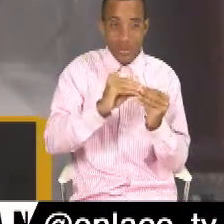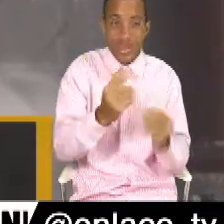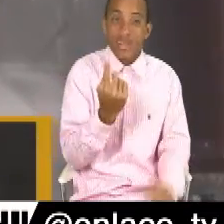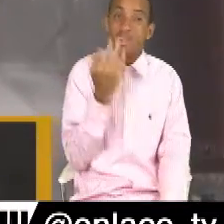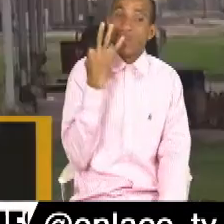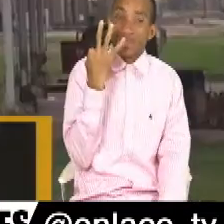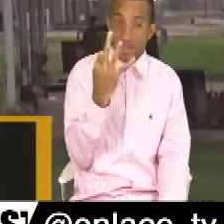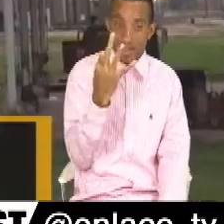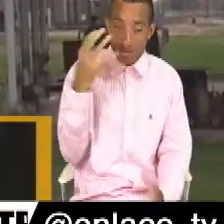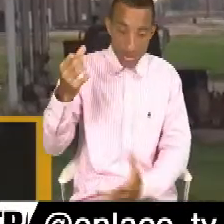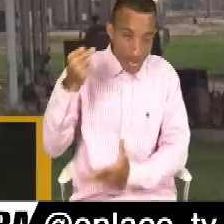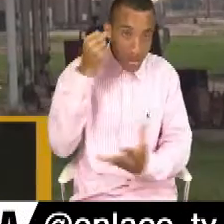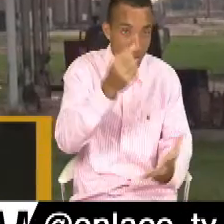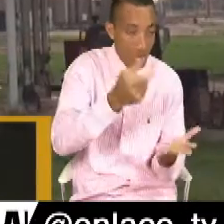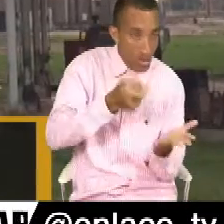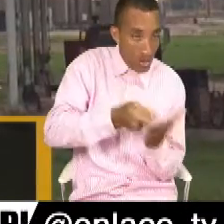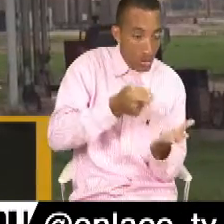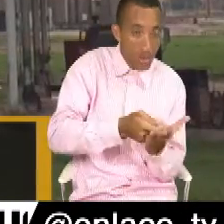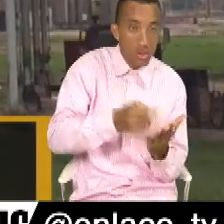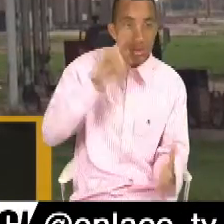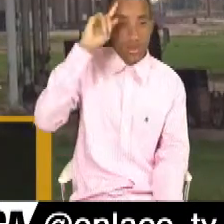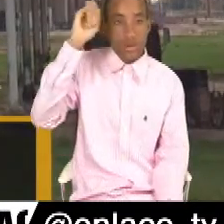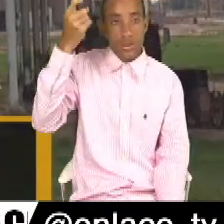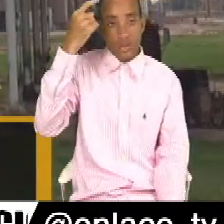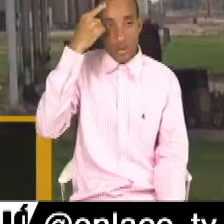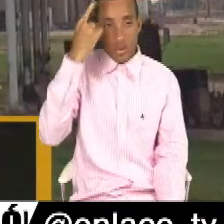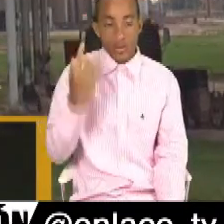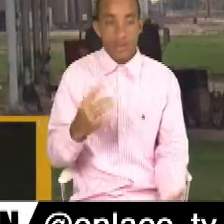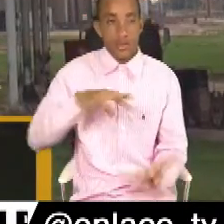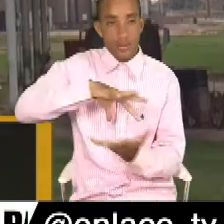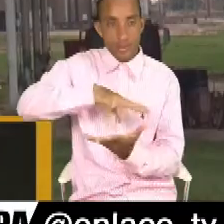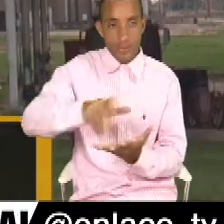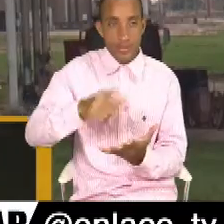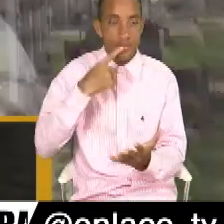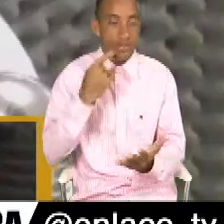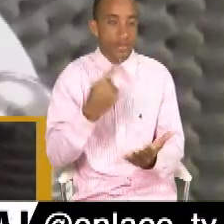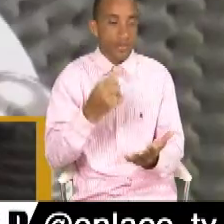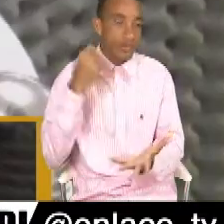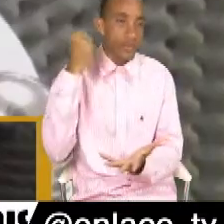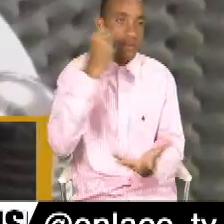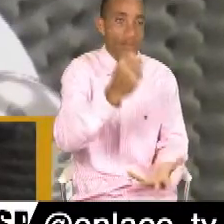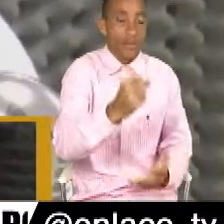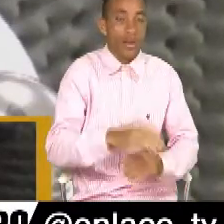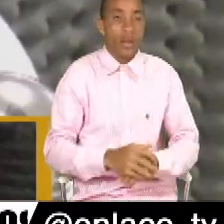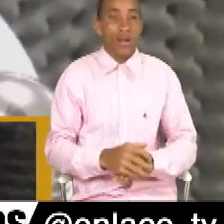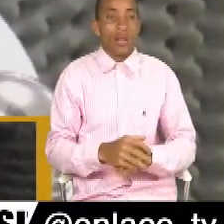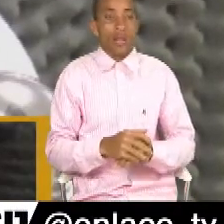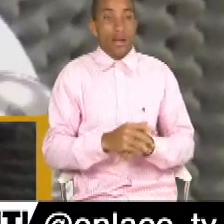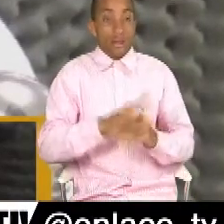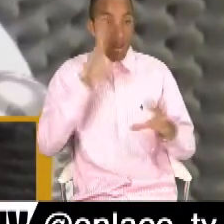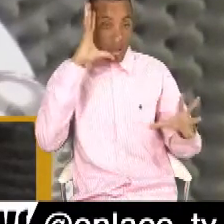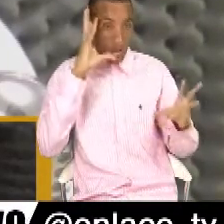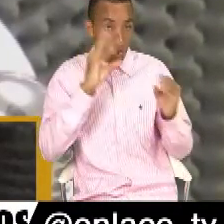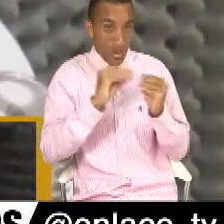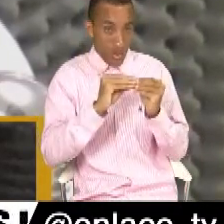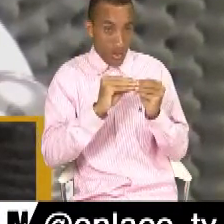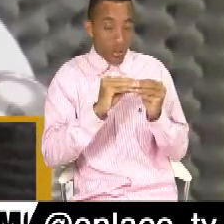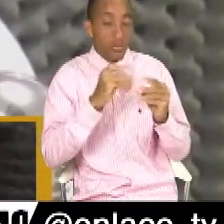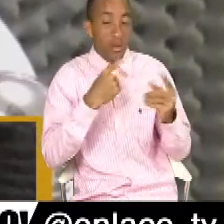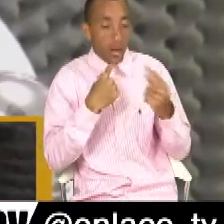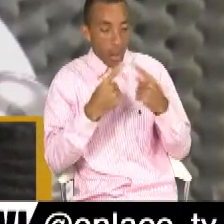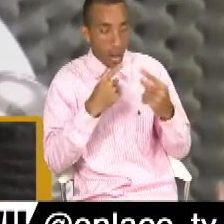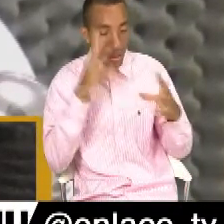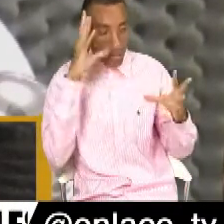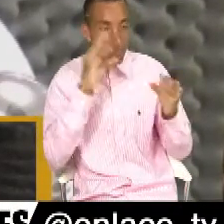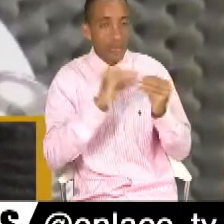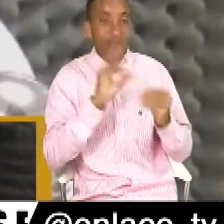presentado la Gobernación de Santander a la Superintendencia de Sociedades y al promotor del acuerdo. Se llegó a un acuerdo y donde la